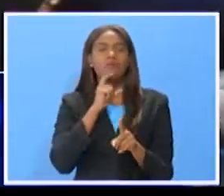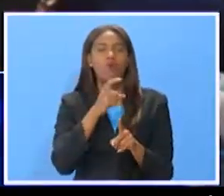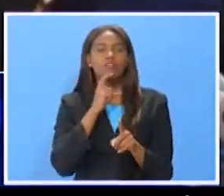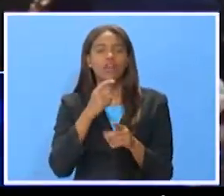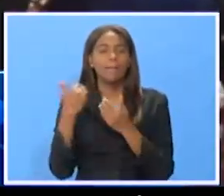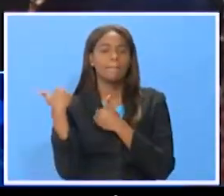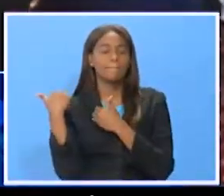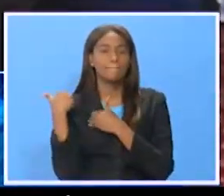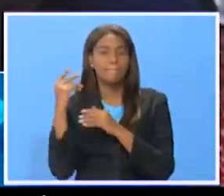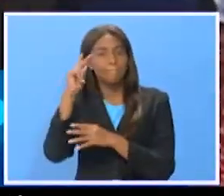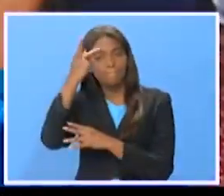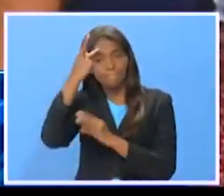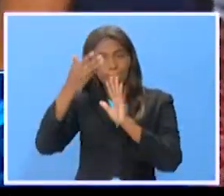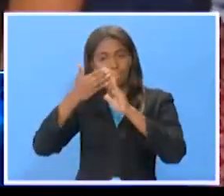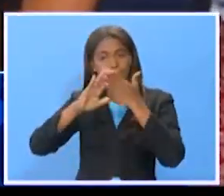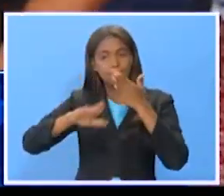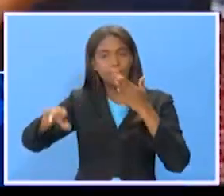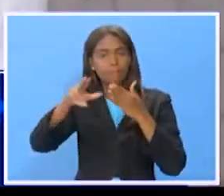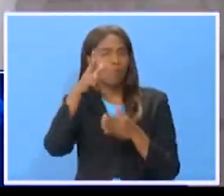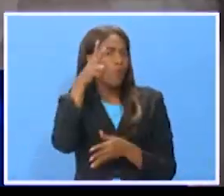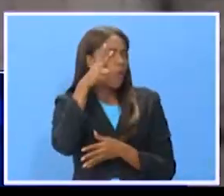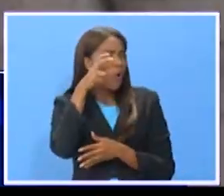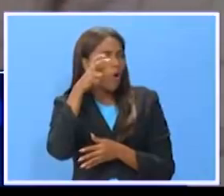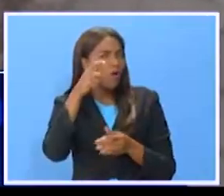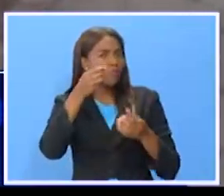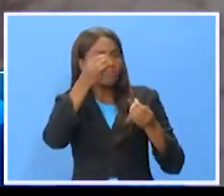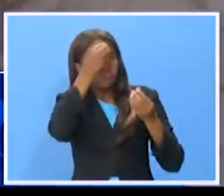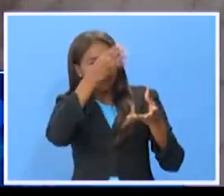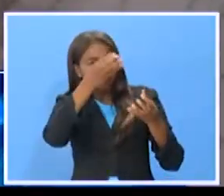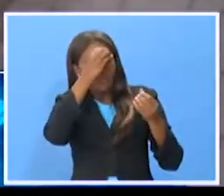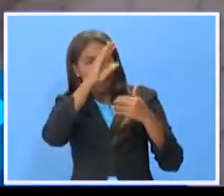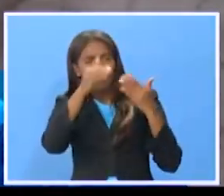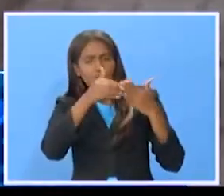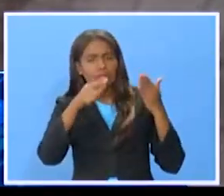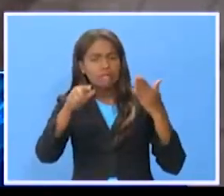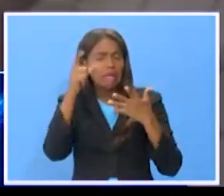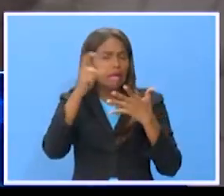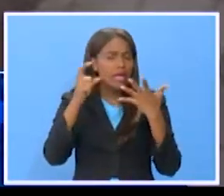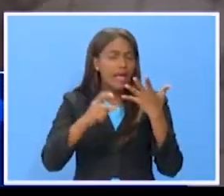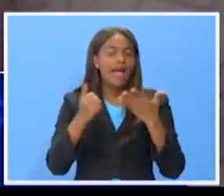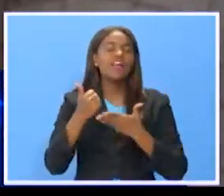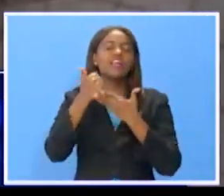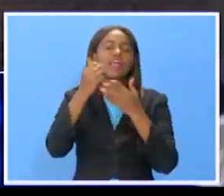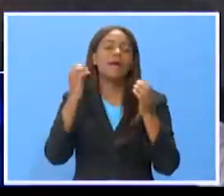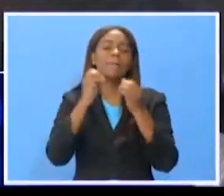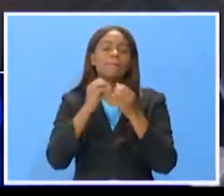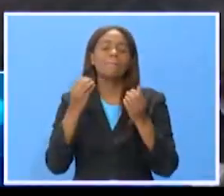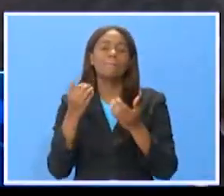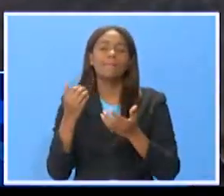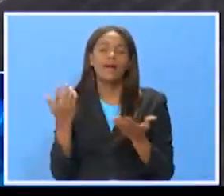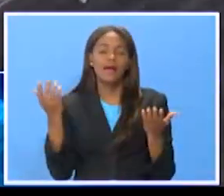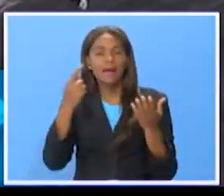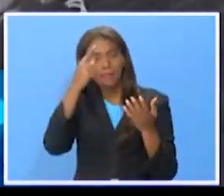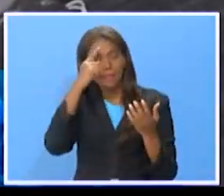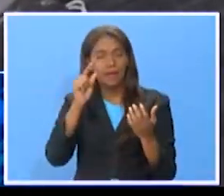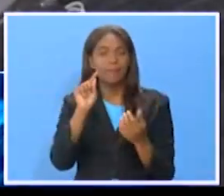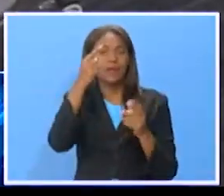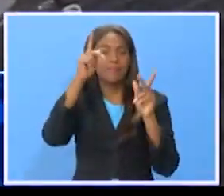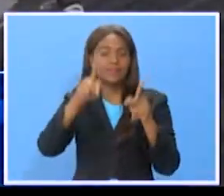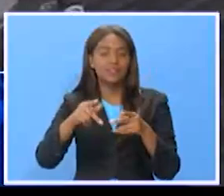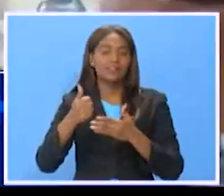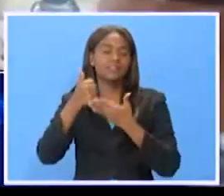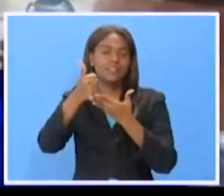dirigentes comunitarios pues escucharon sus necesidades y promover las inscripciones para Primero la